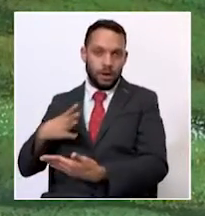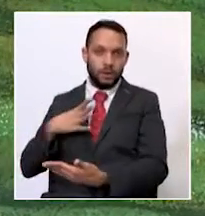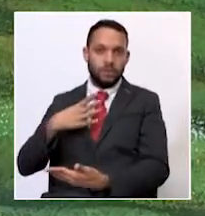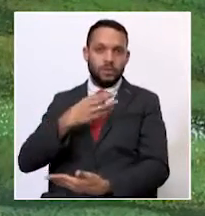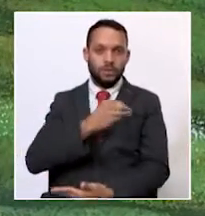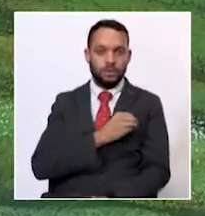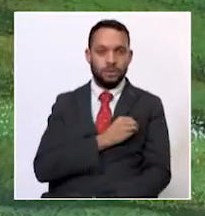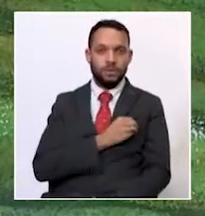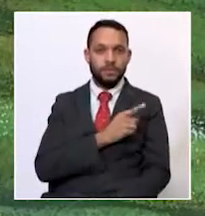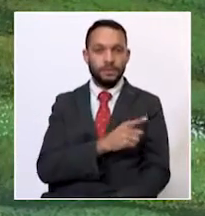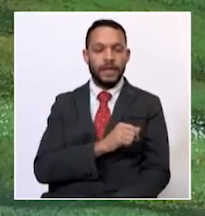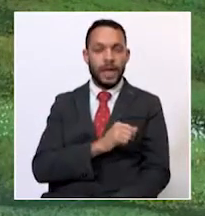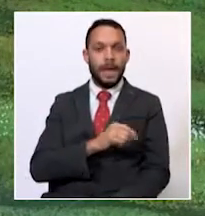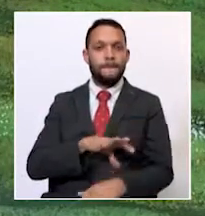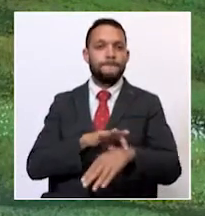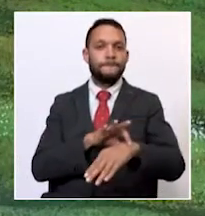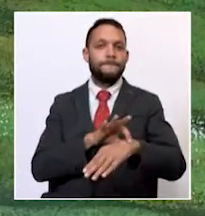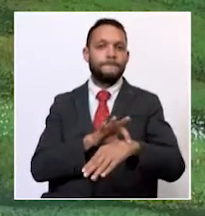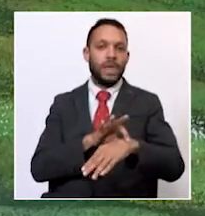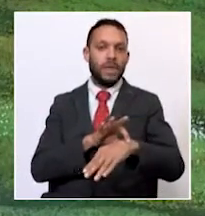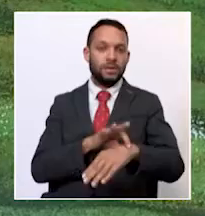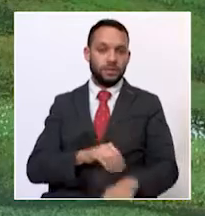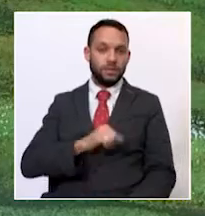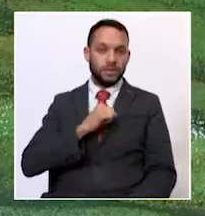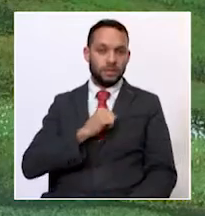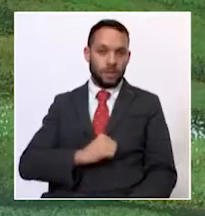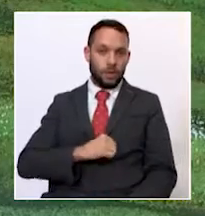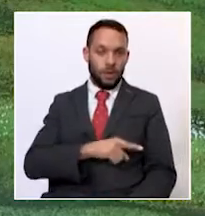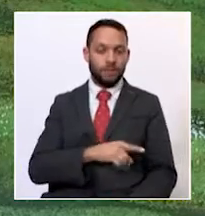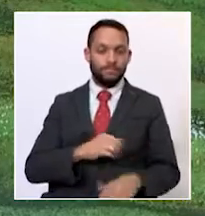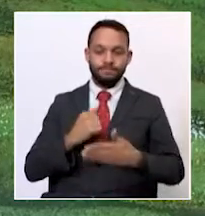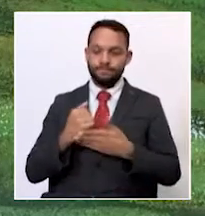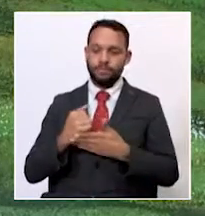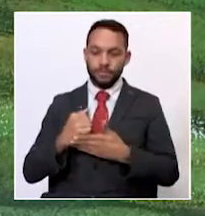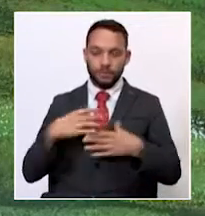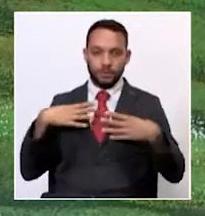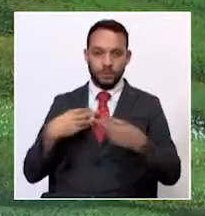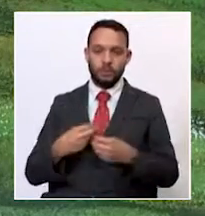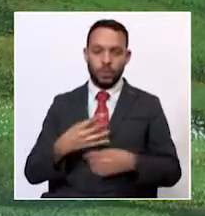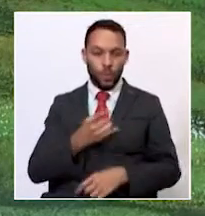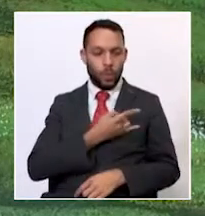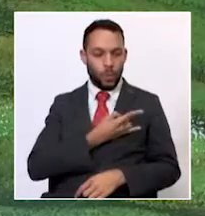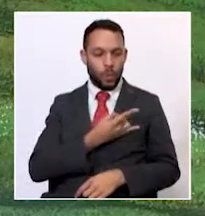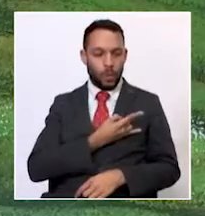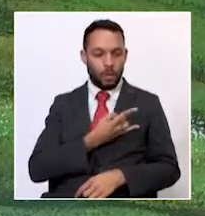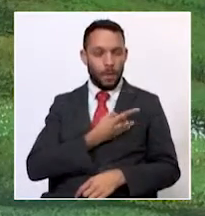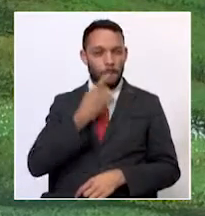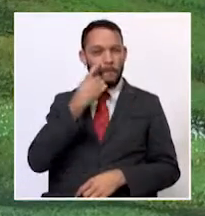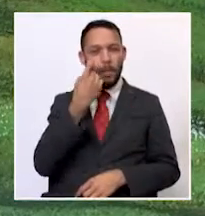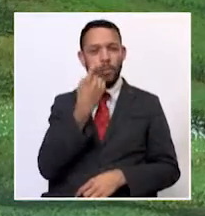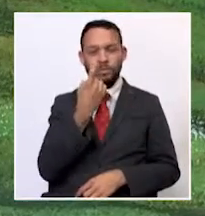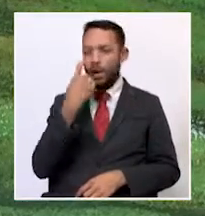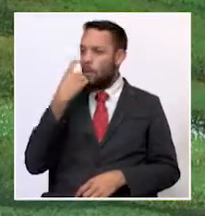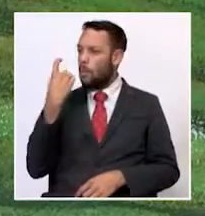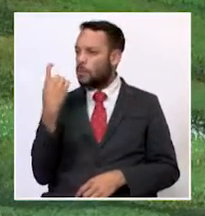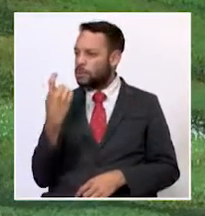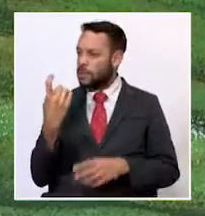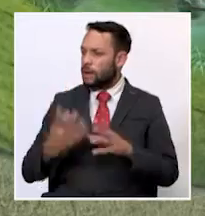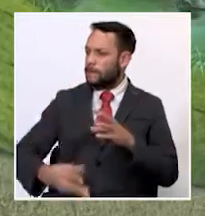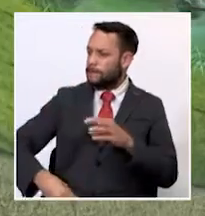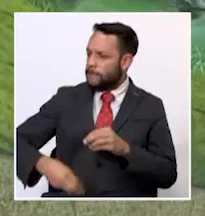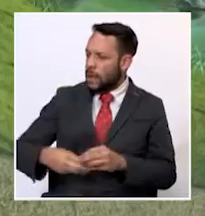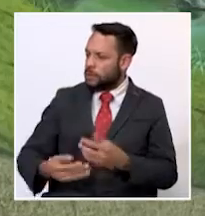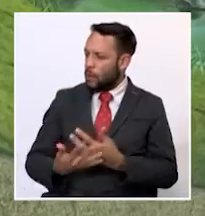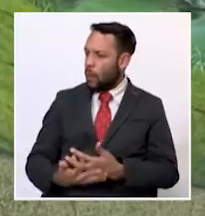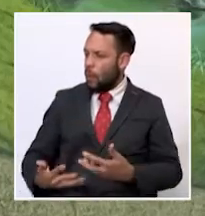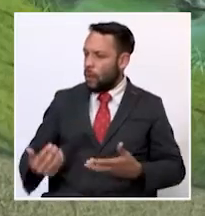cirujanos estudiados en universidades, pero nos hemos dado a la tarea de buscar y buscar y buscar qué más ofrecerle a un paciente para